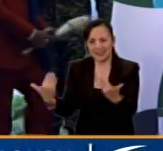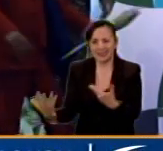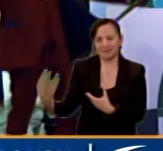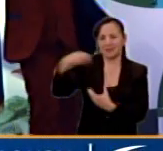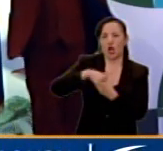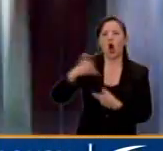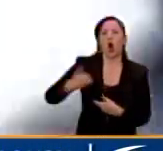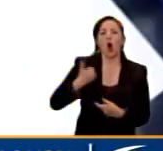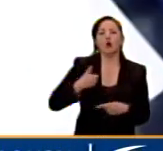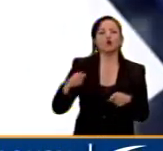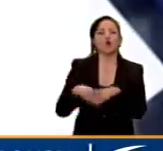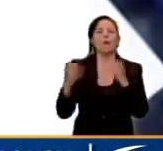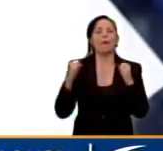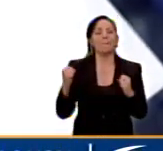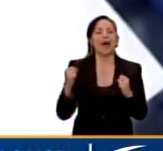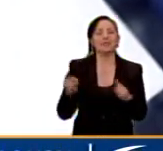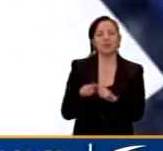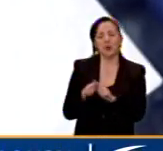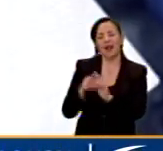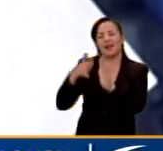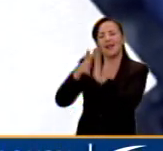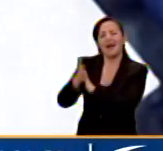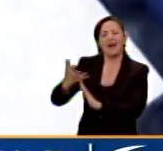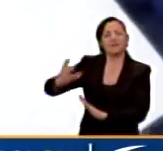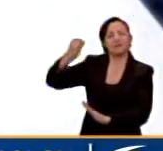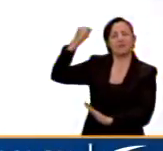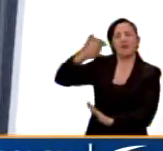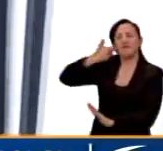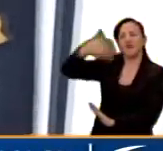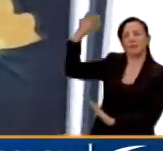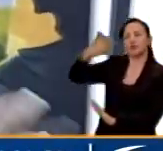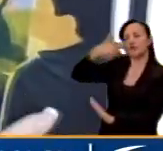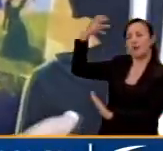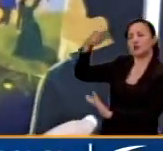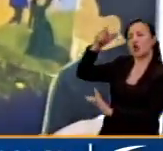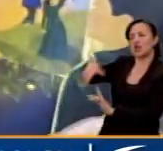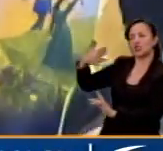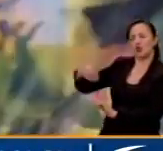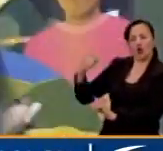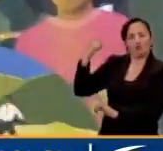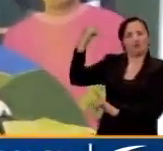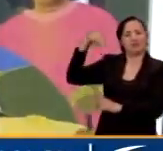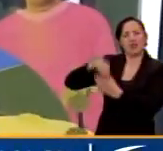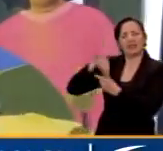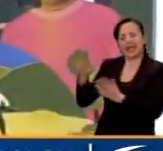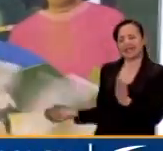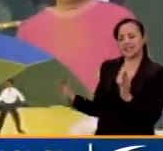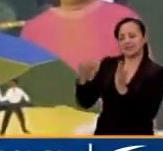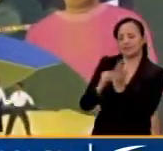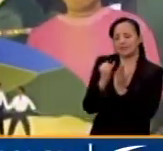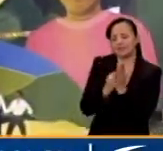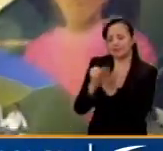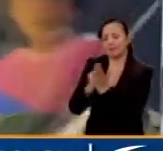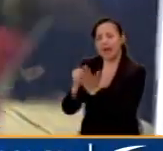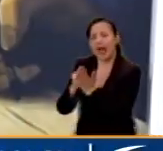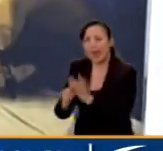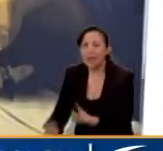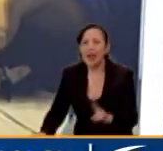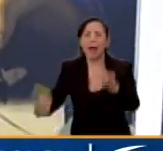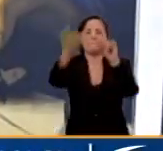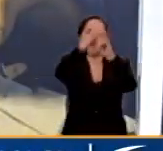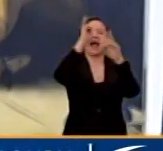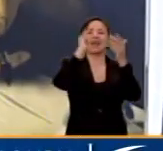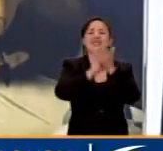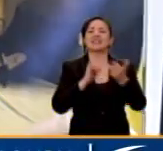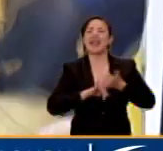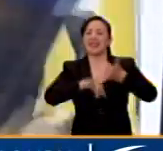mano, literalmente, de esos próceres, de esas personas ilustradas que en ese entonces llevaron al gran grito de independencia a